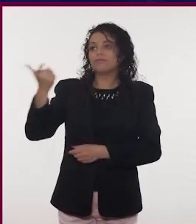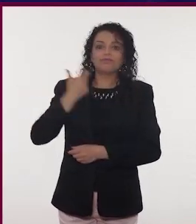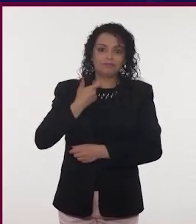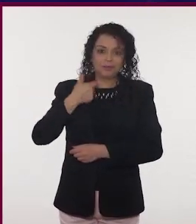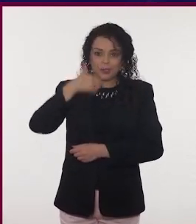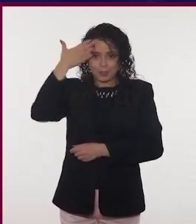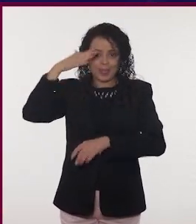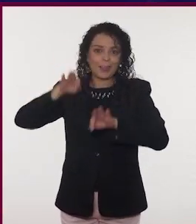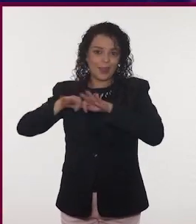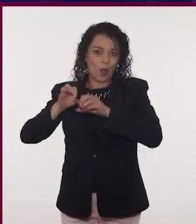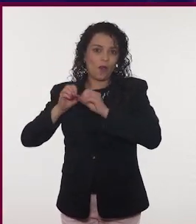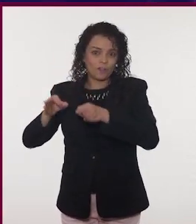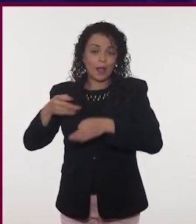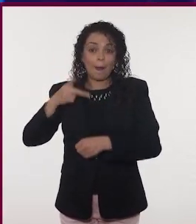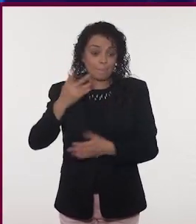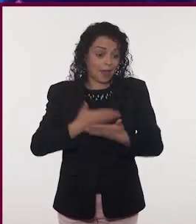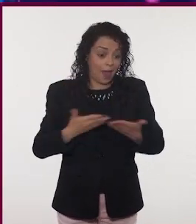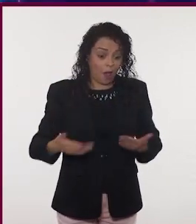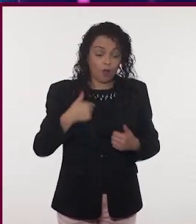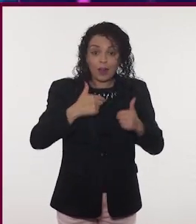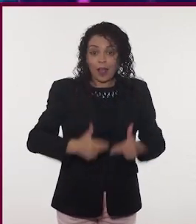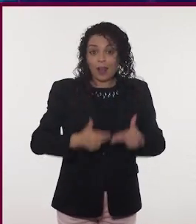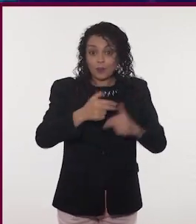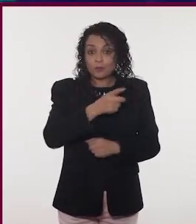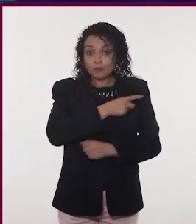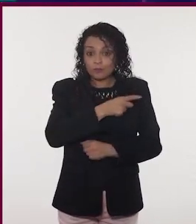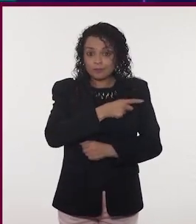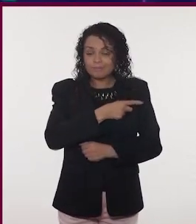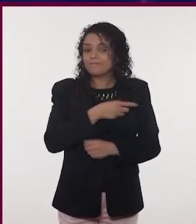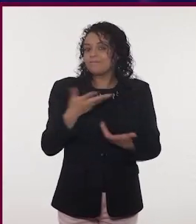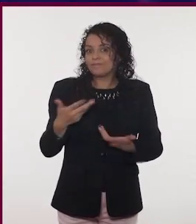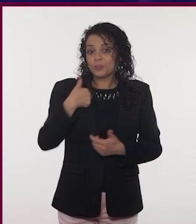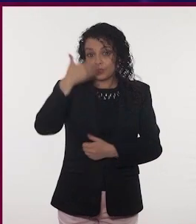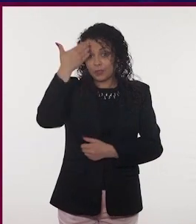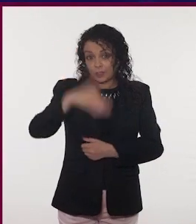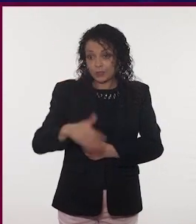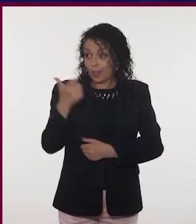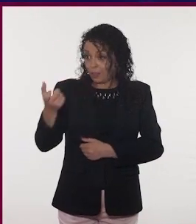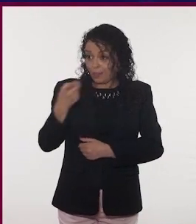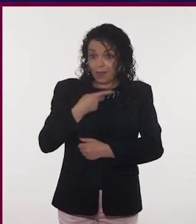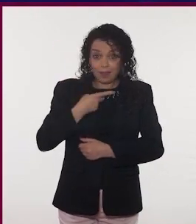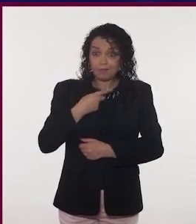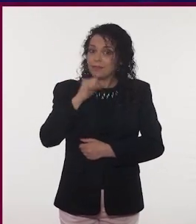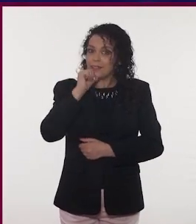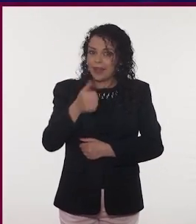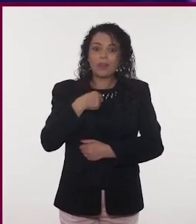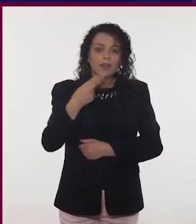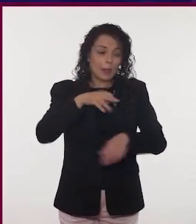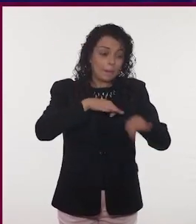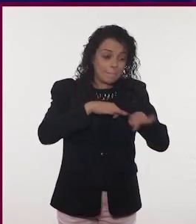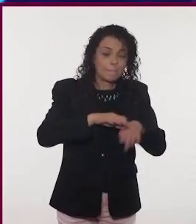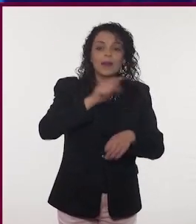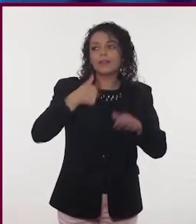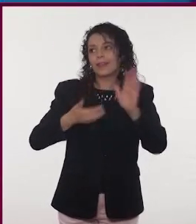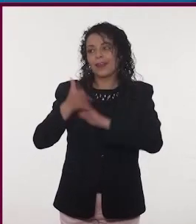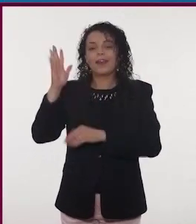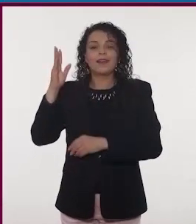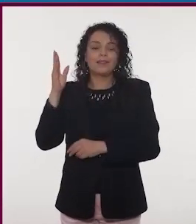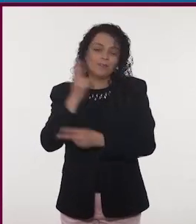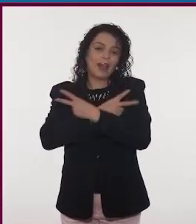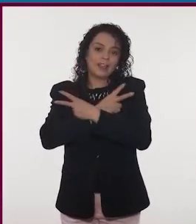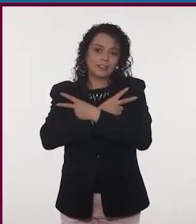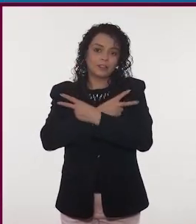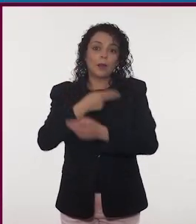entra. Entonces, fue ese cambio el que yo quería hacer por tener el tiempo manejado por mí, ser dueña de mi tiempo.